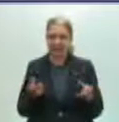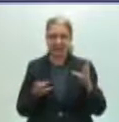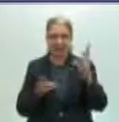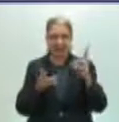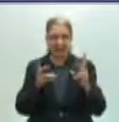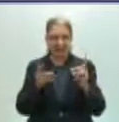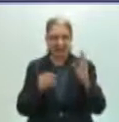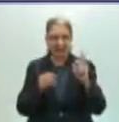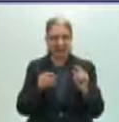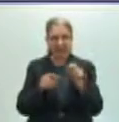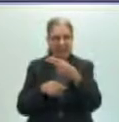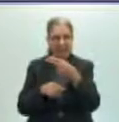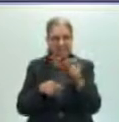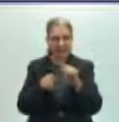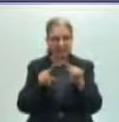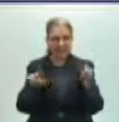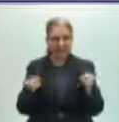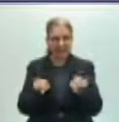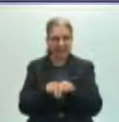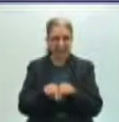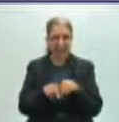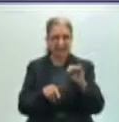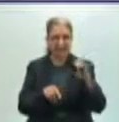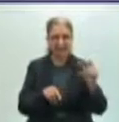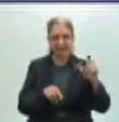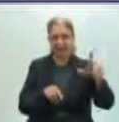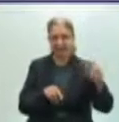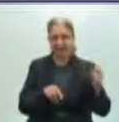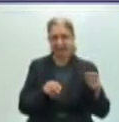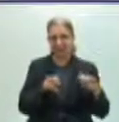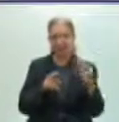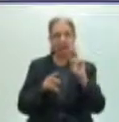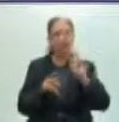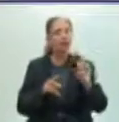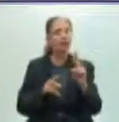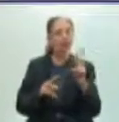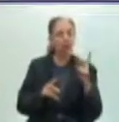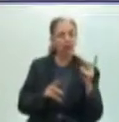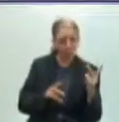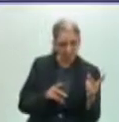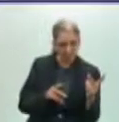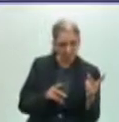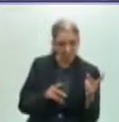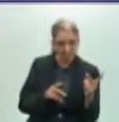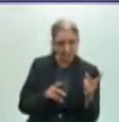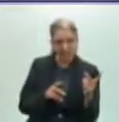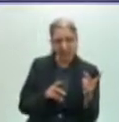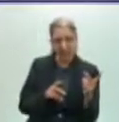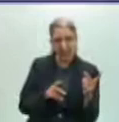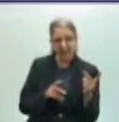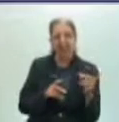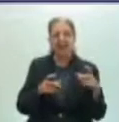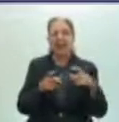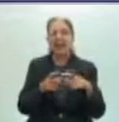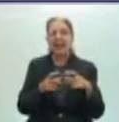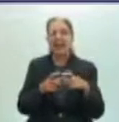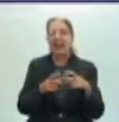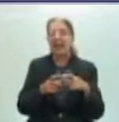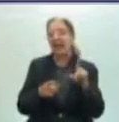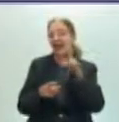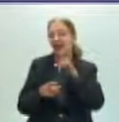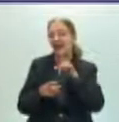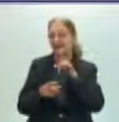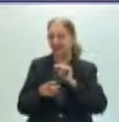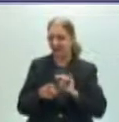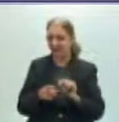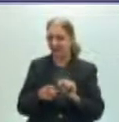sembradas o dedicadas a la siembra de malanga es el doble de las de calabaza. En este caso,